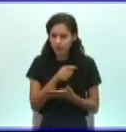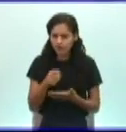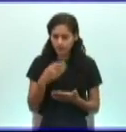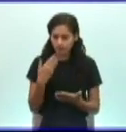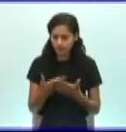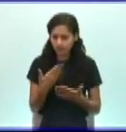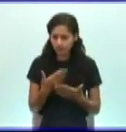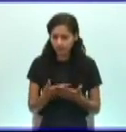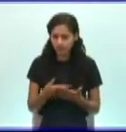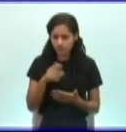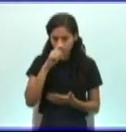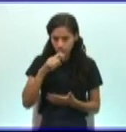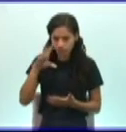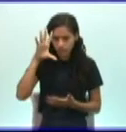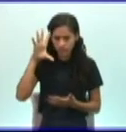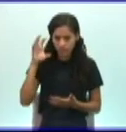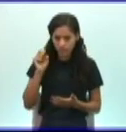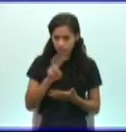han comprendido la lectura.